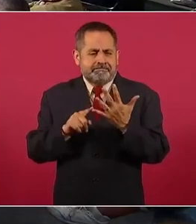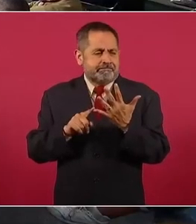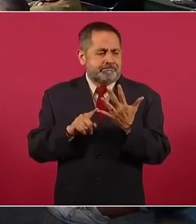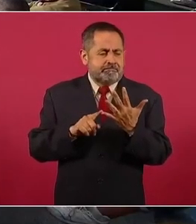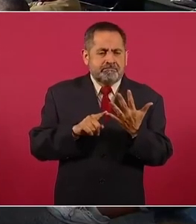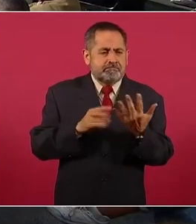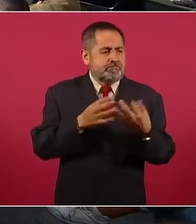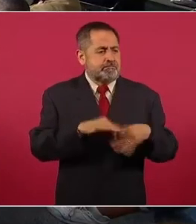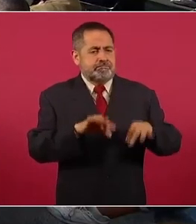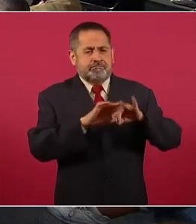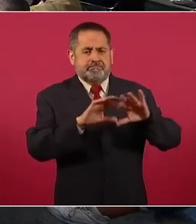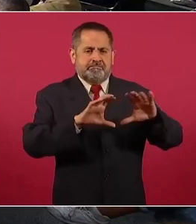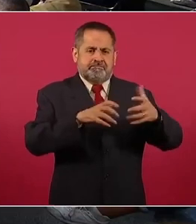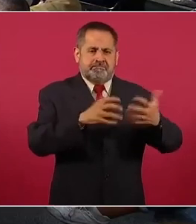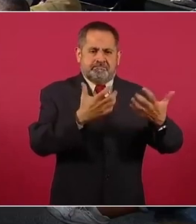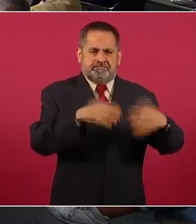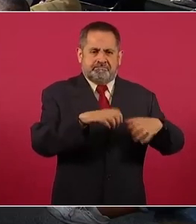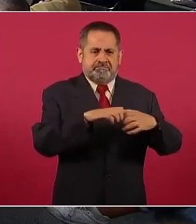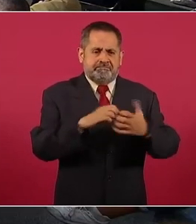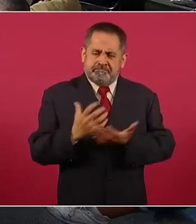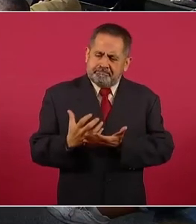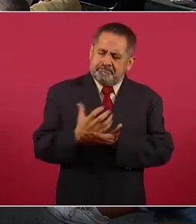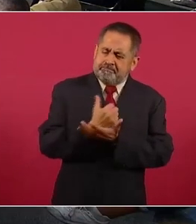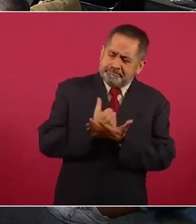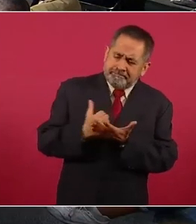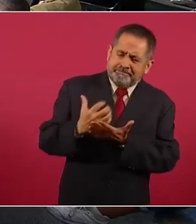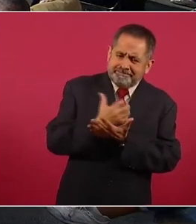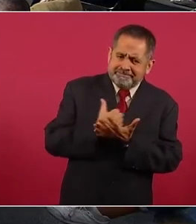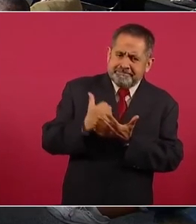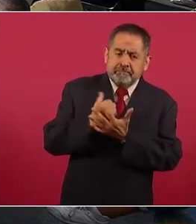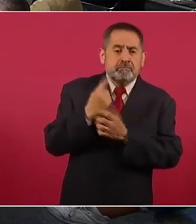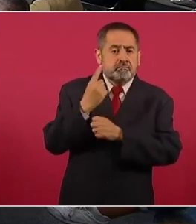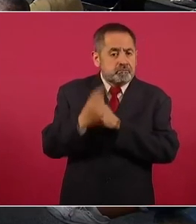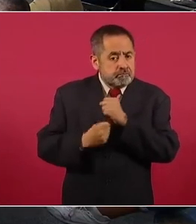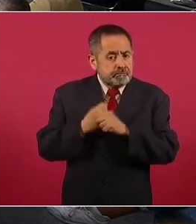grandes corporaciones que obtienen más utilidades anuales.